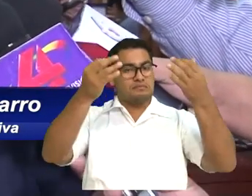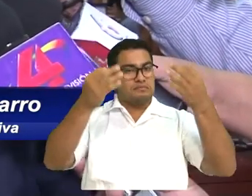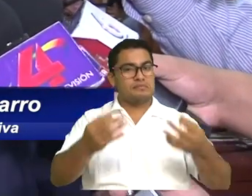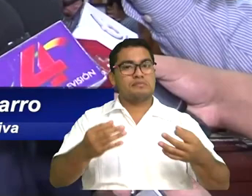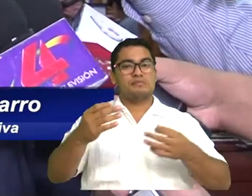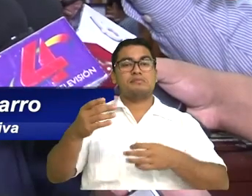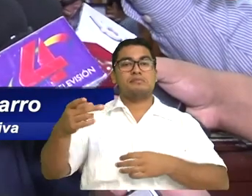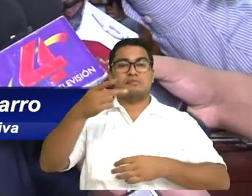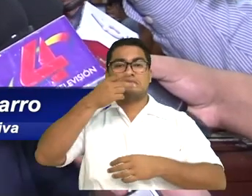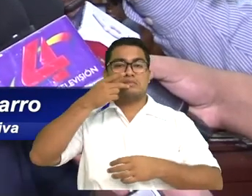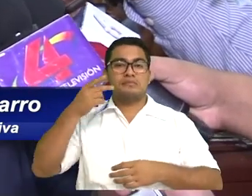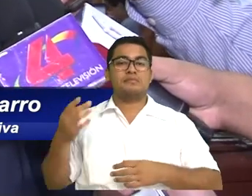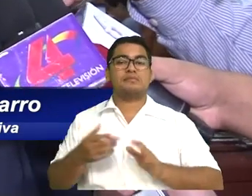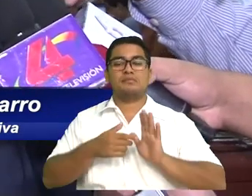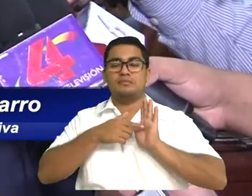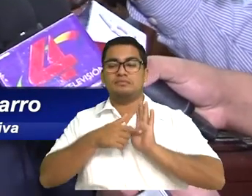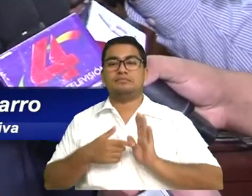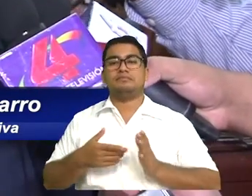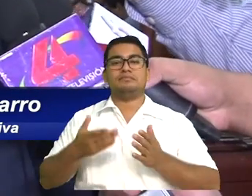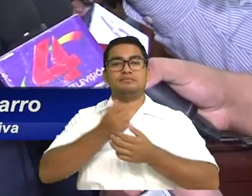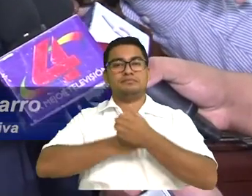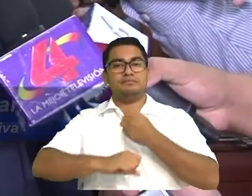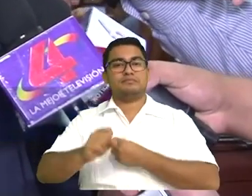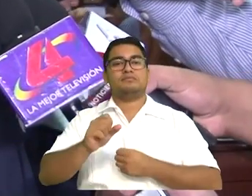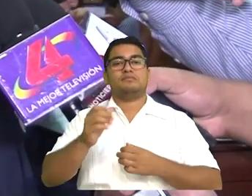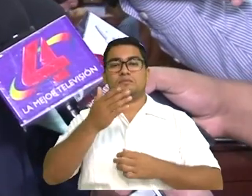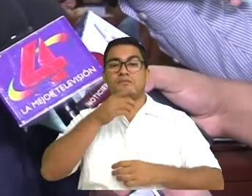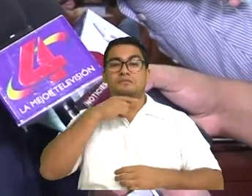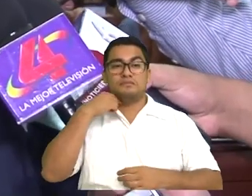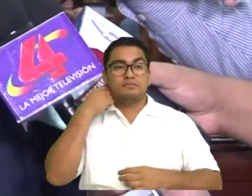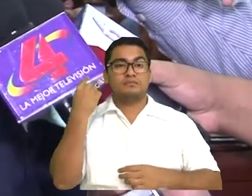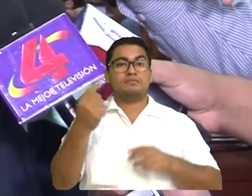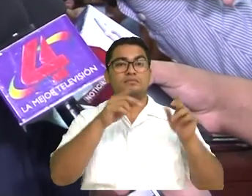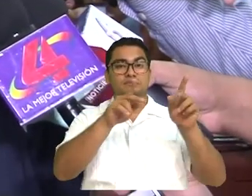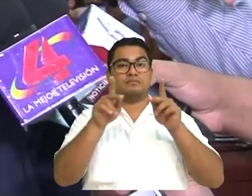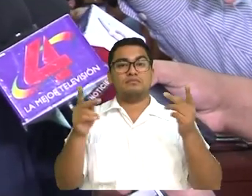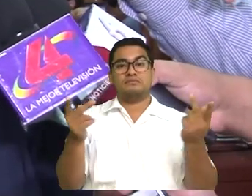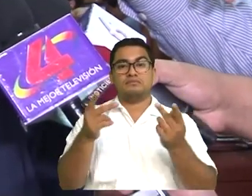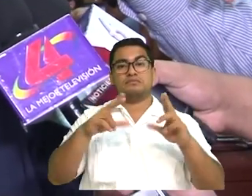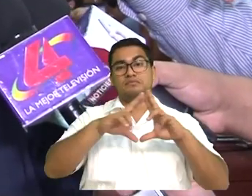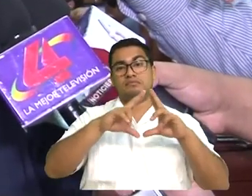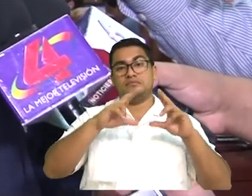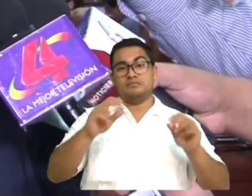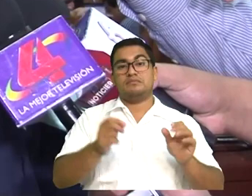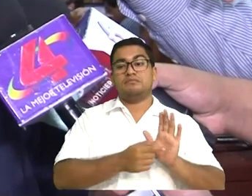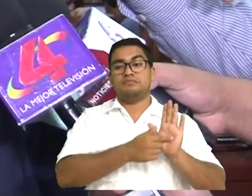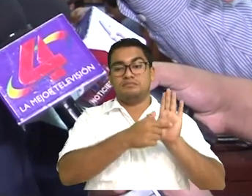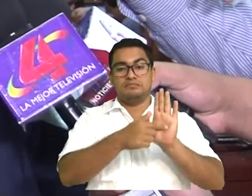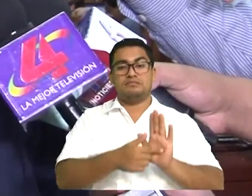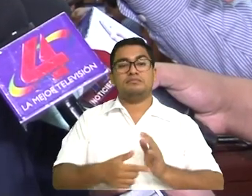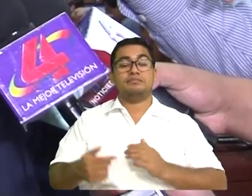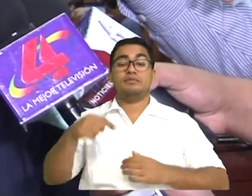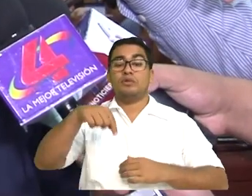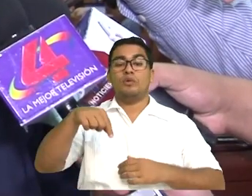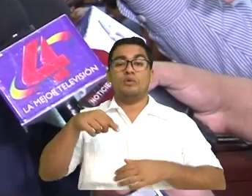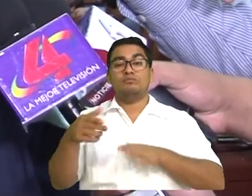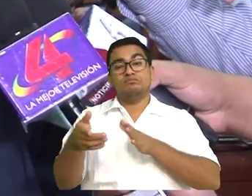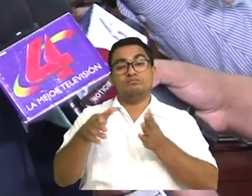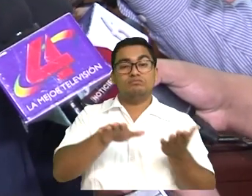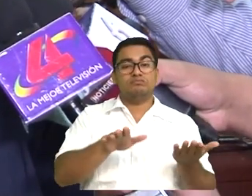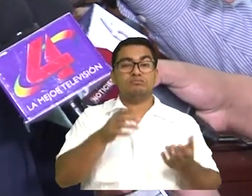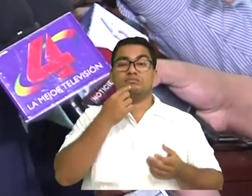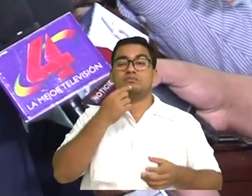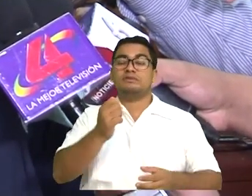de familia ejemplar y un verdadero ejemplo para los nicaragüenses, y que lamentamos su pérdida porque no es solo